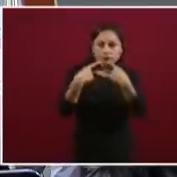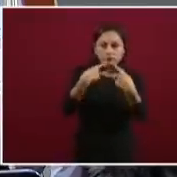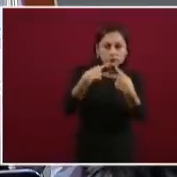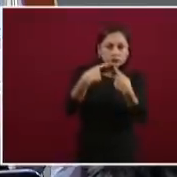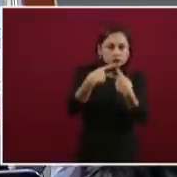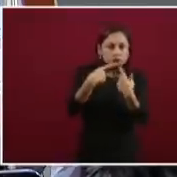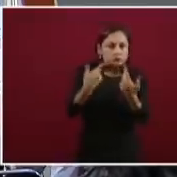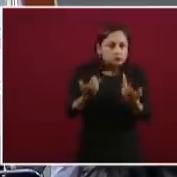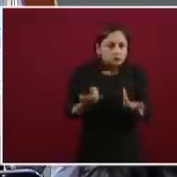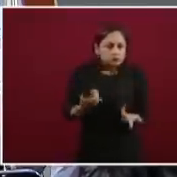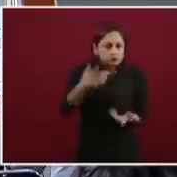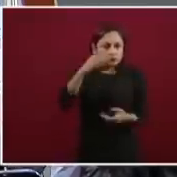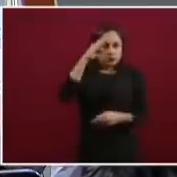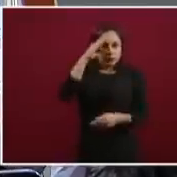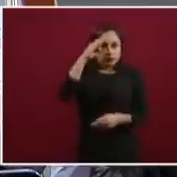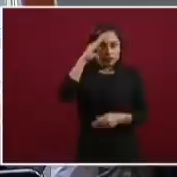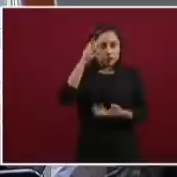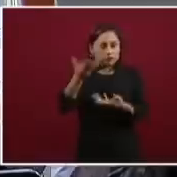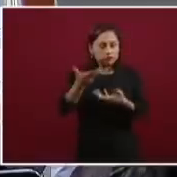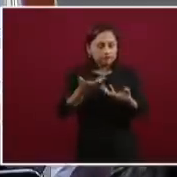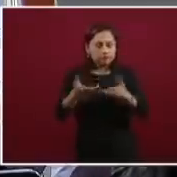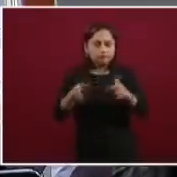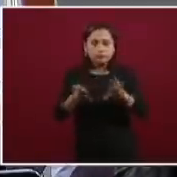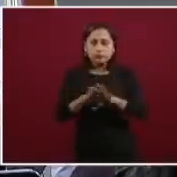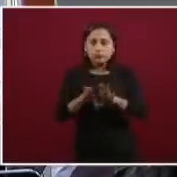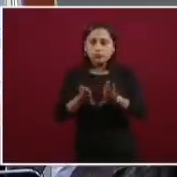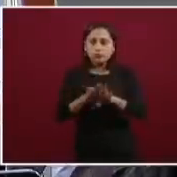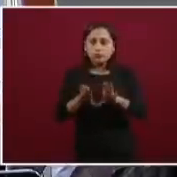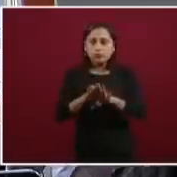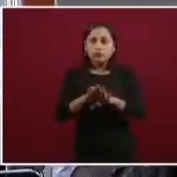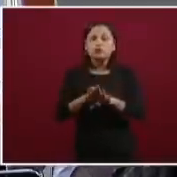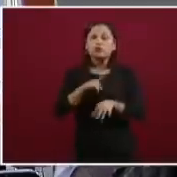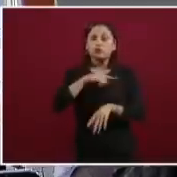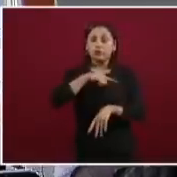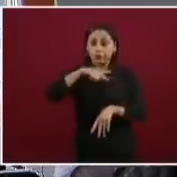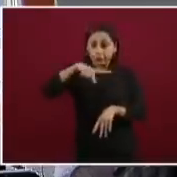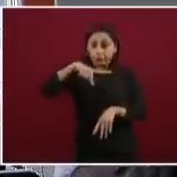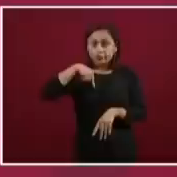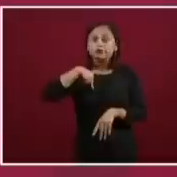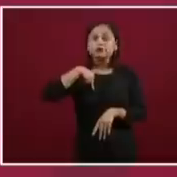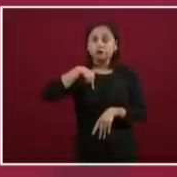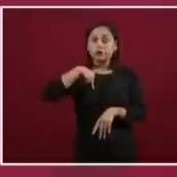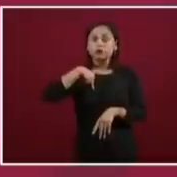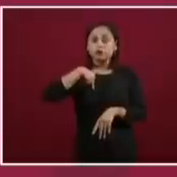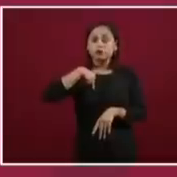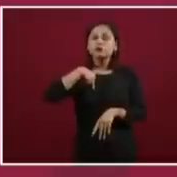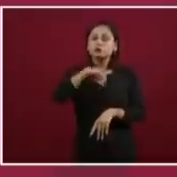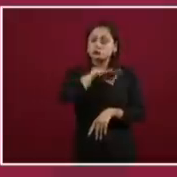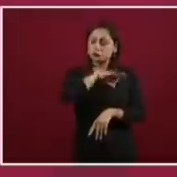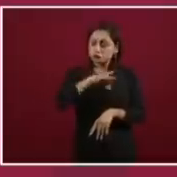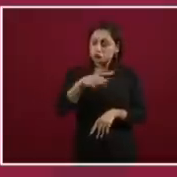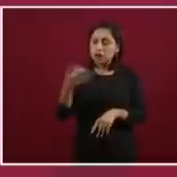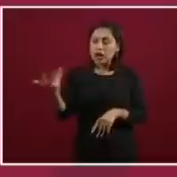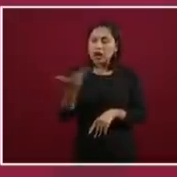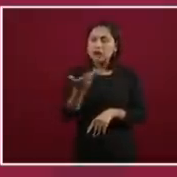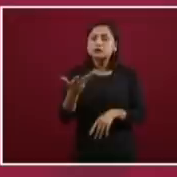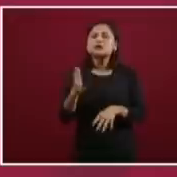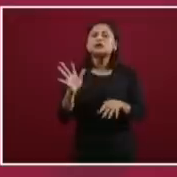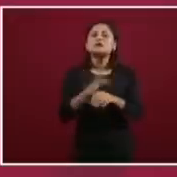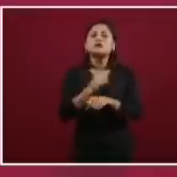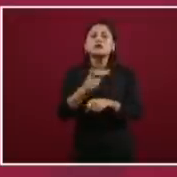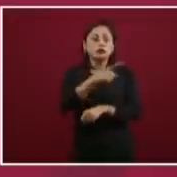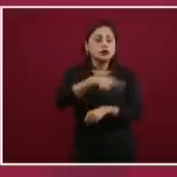nosotros porque llegamos con el apoyo del pueblo